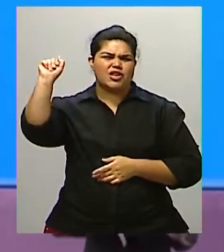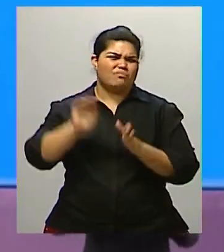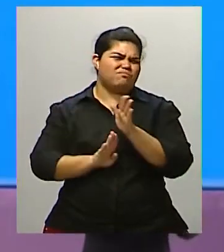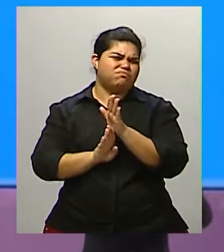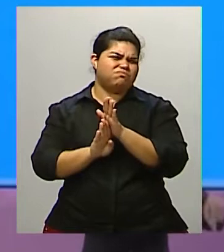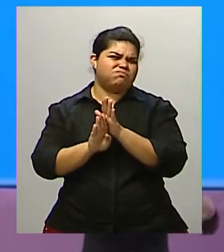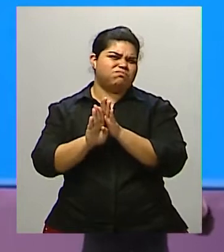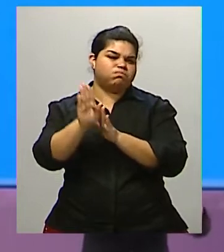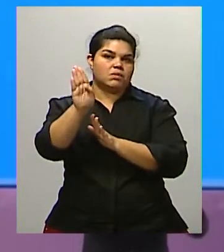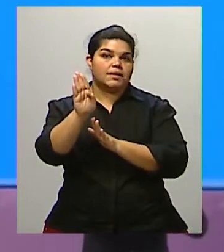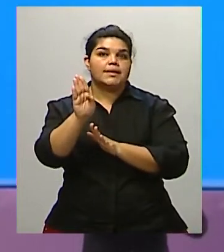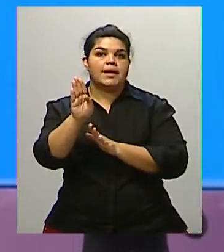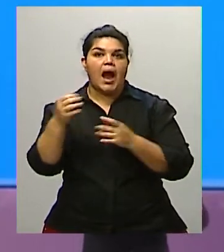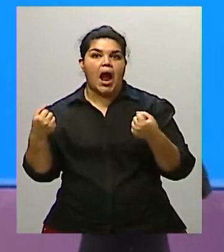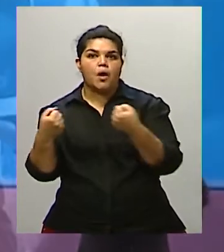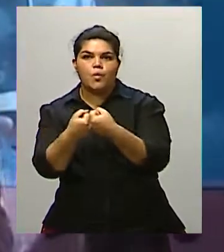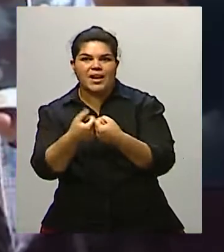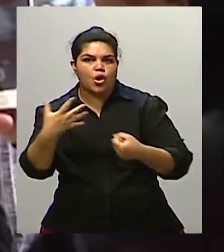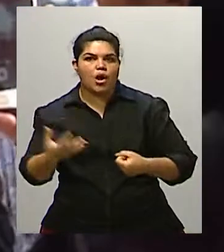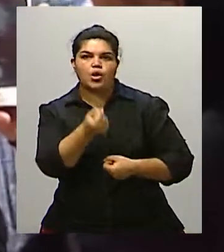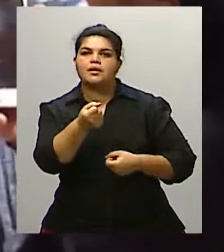los consensos. El otro día,